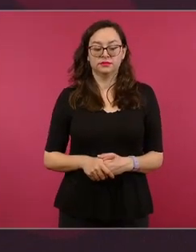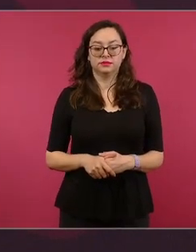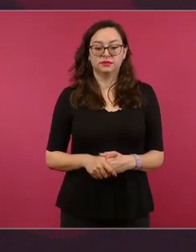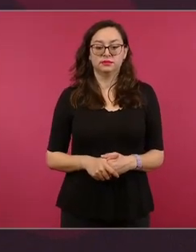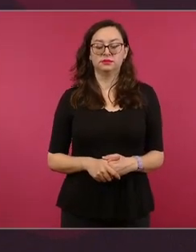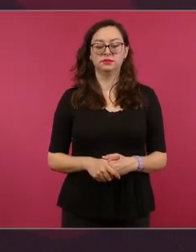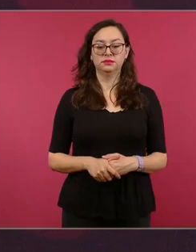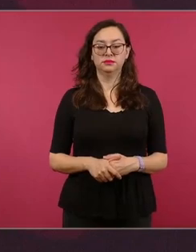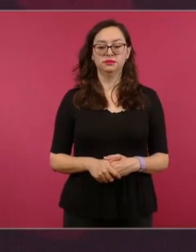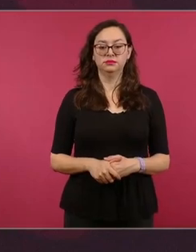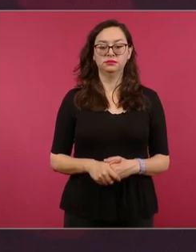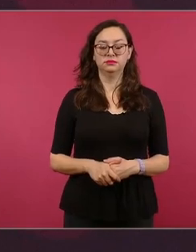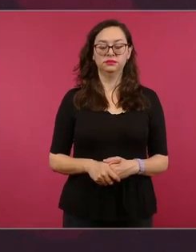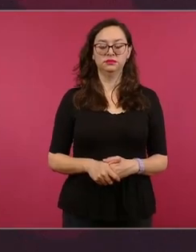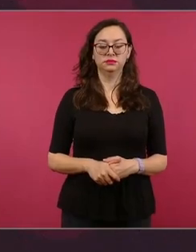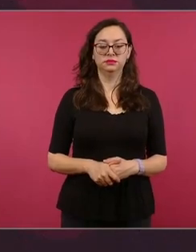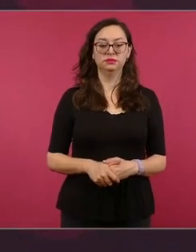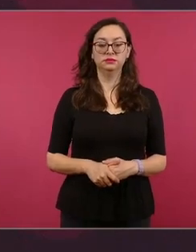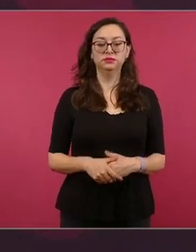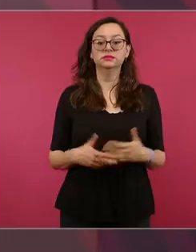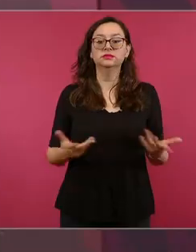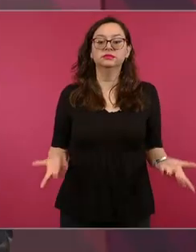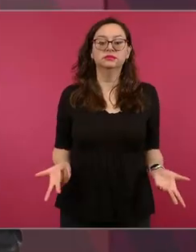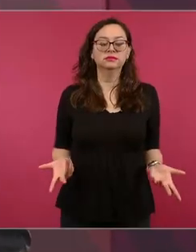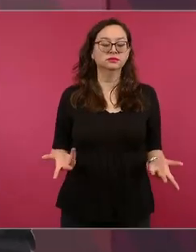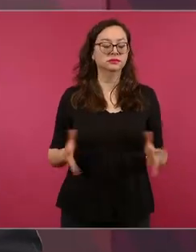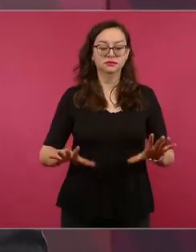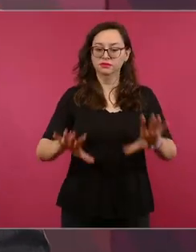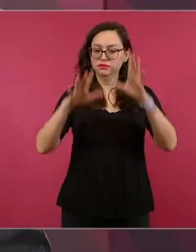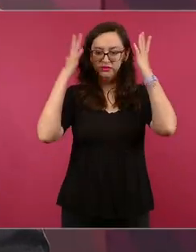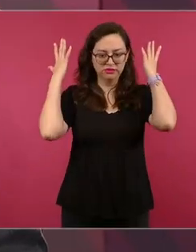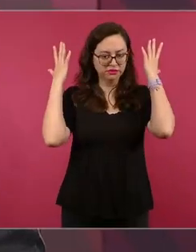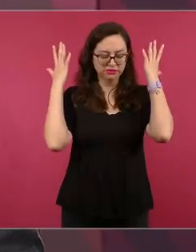Todo lleva tiempo,